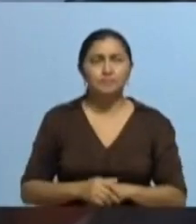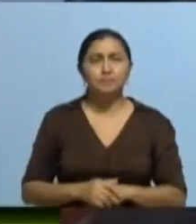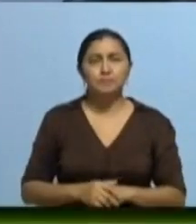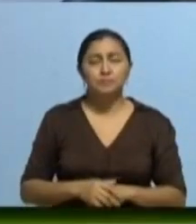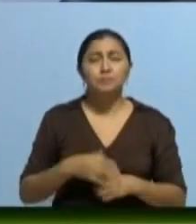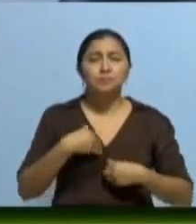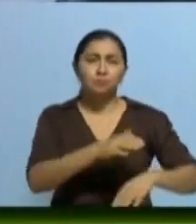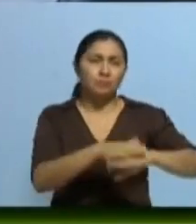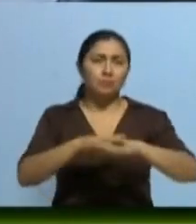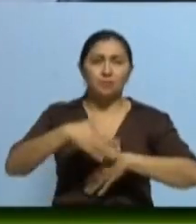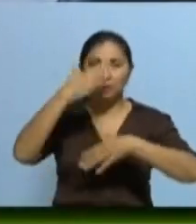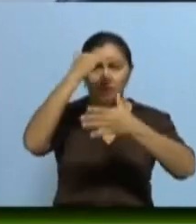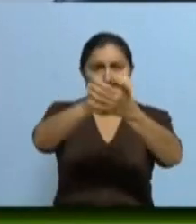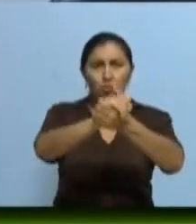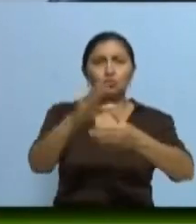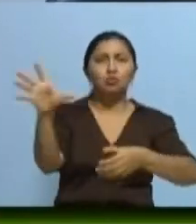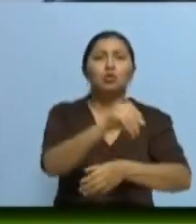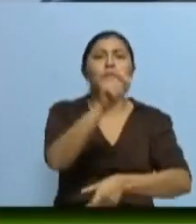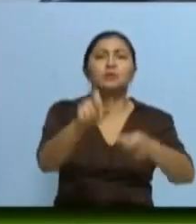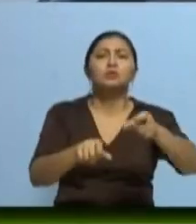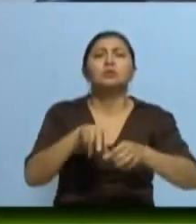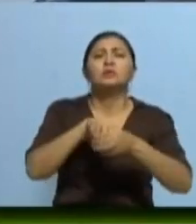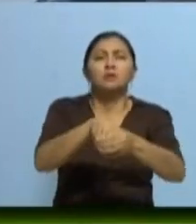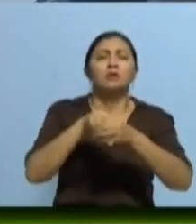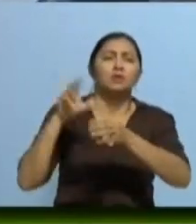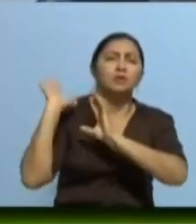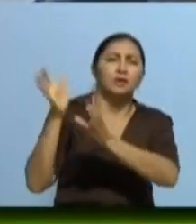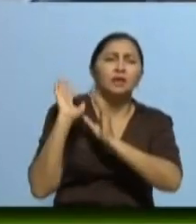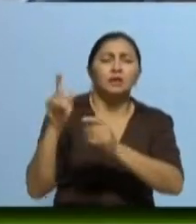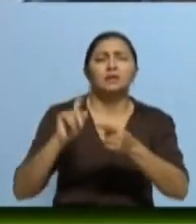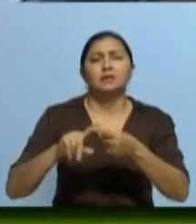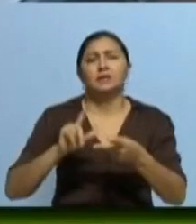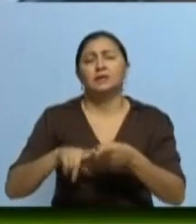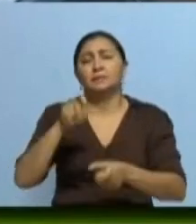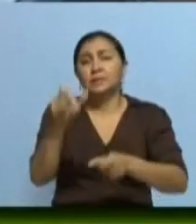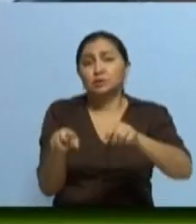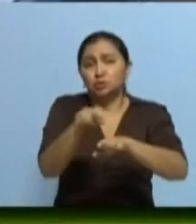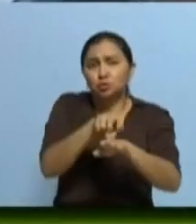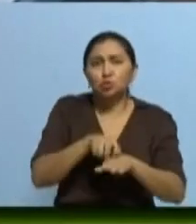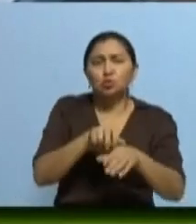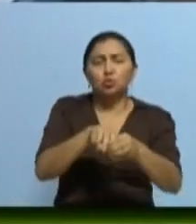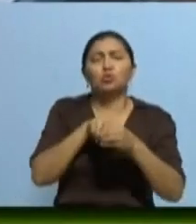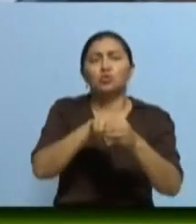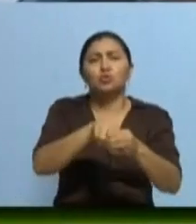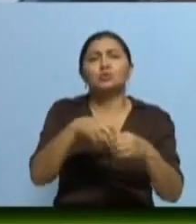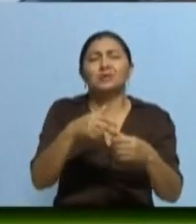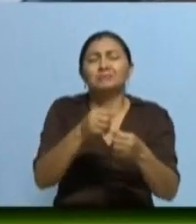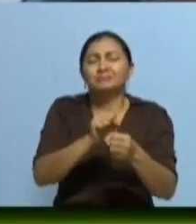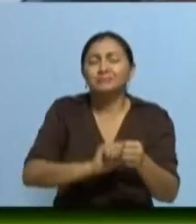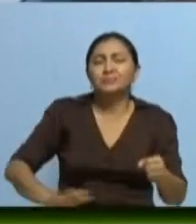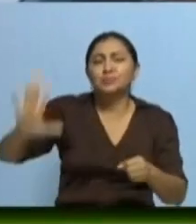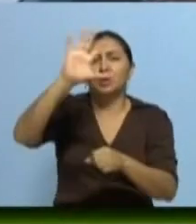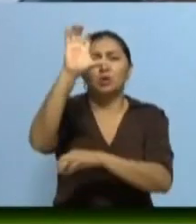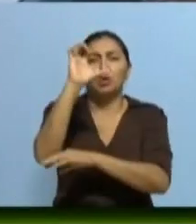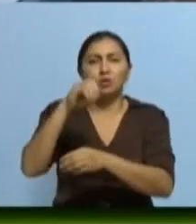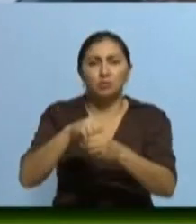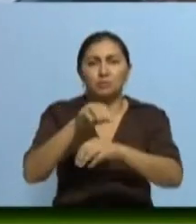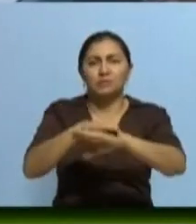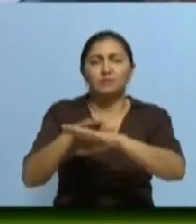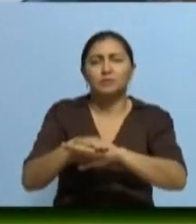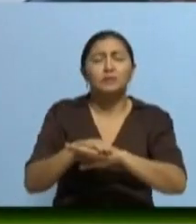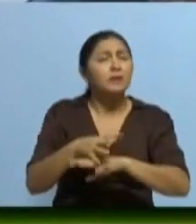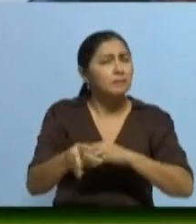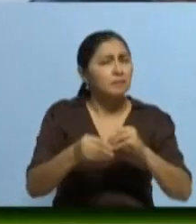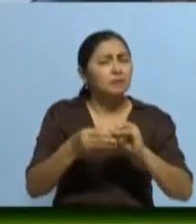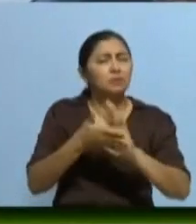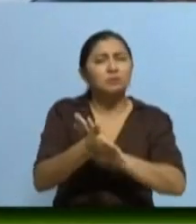saludo especial a todos los transportadores de carga, pasajeros y generadores del territorio nacional. Manifestarles inicialmente